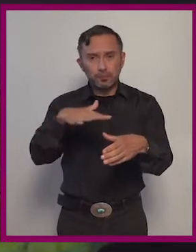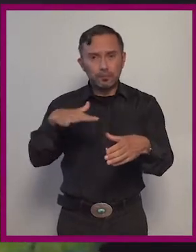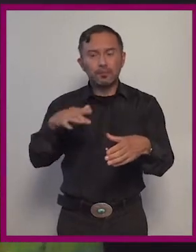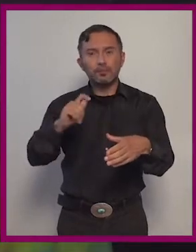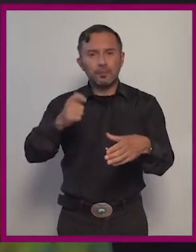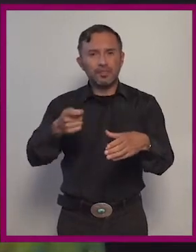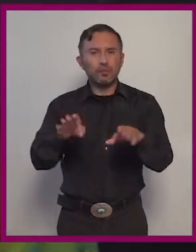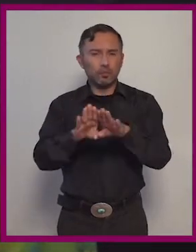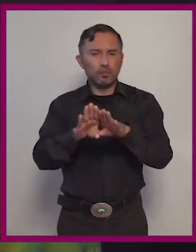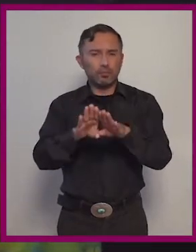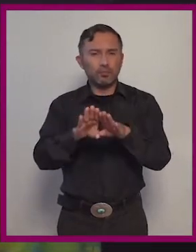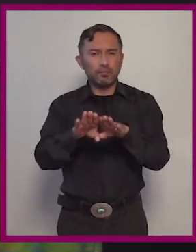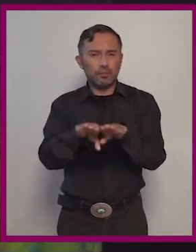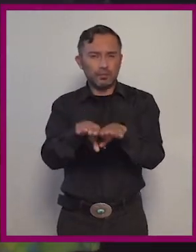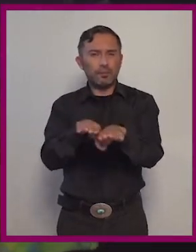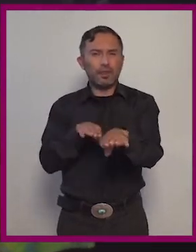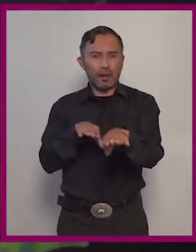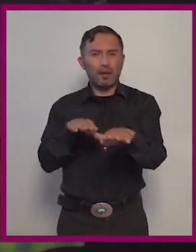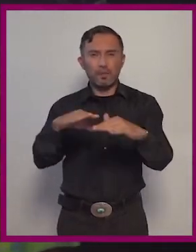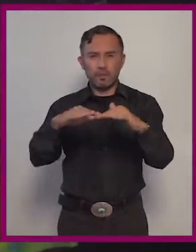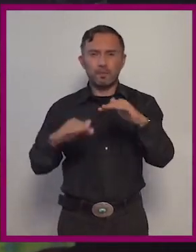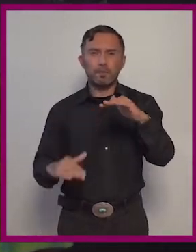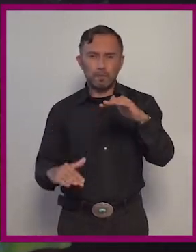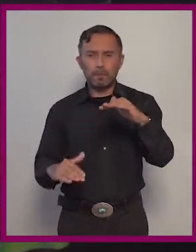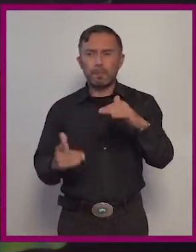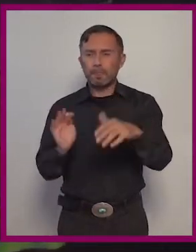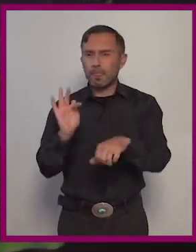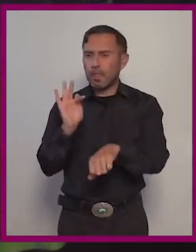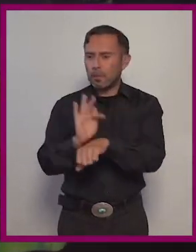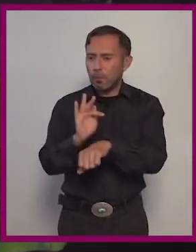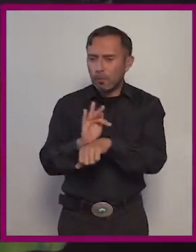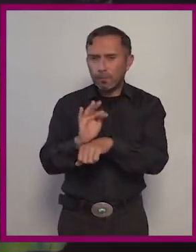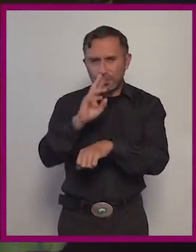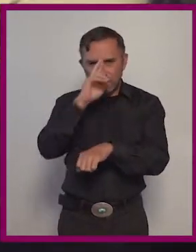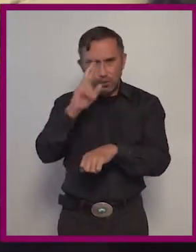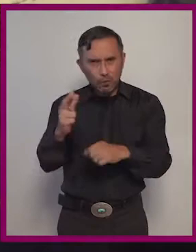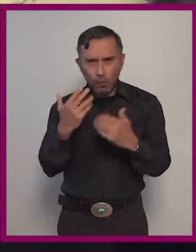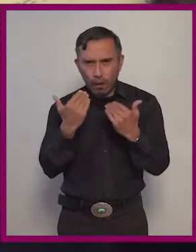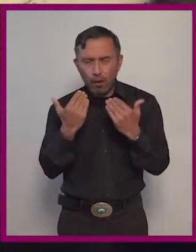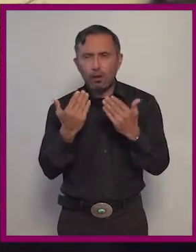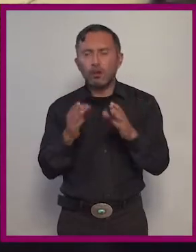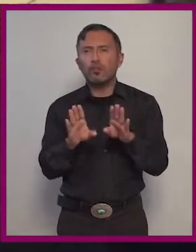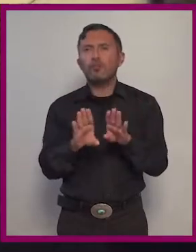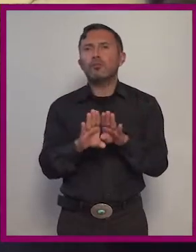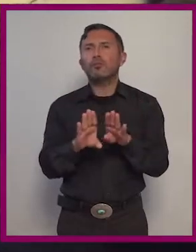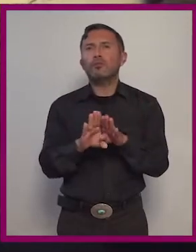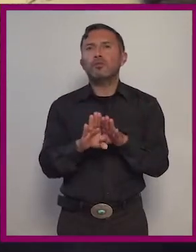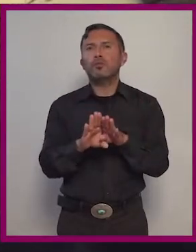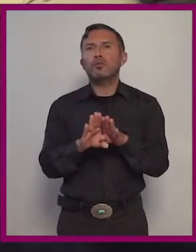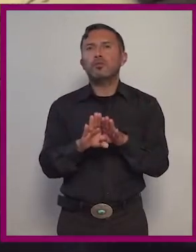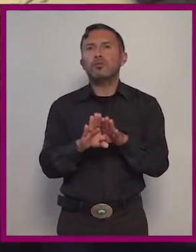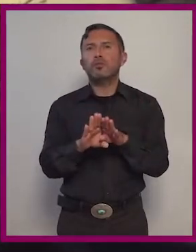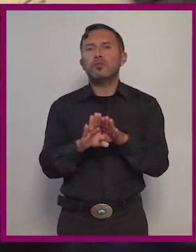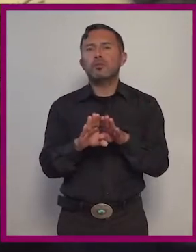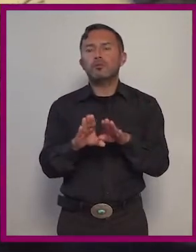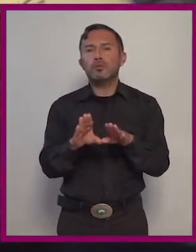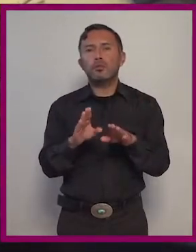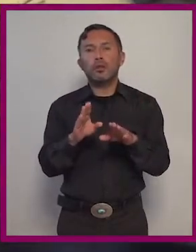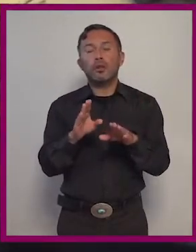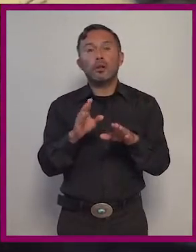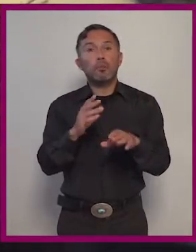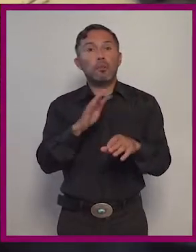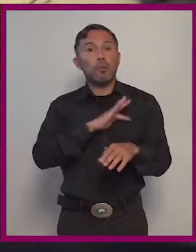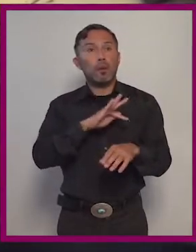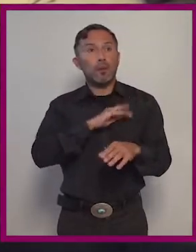de desventaja y digamos, notablemente desprotección o en un nivel, digamos, de posibilidades mucho menor